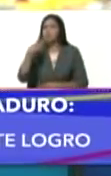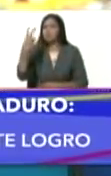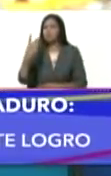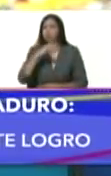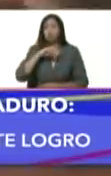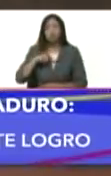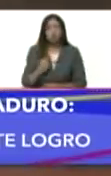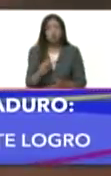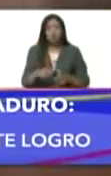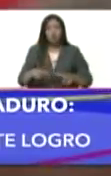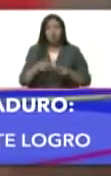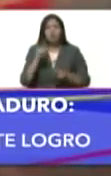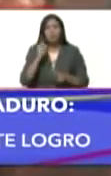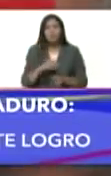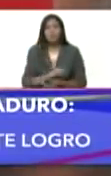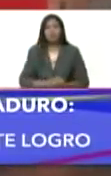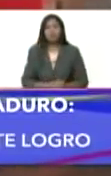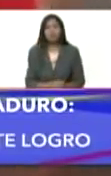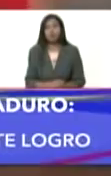Estamos en la fase